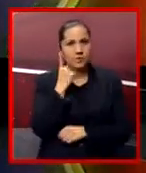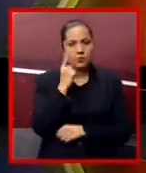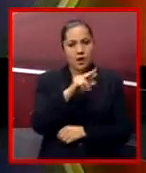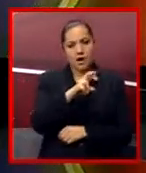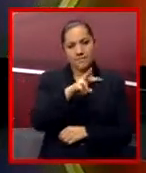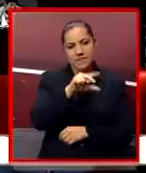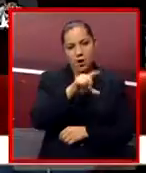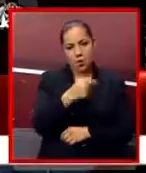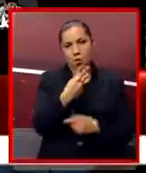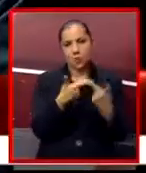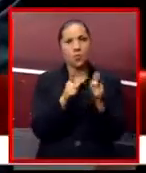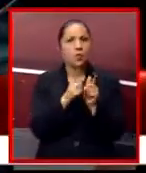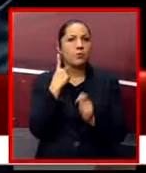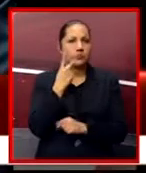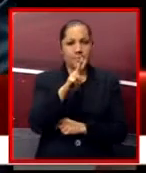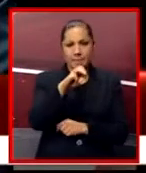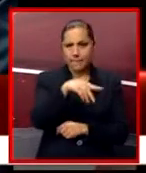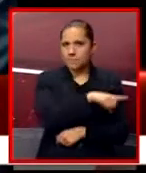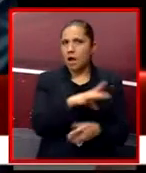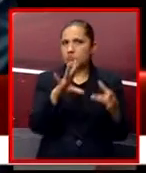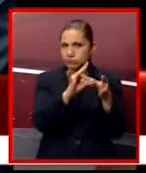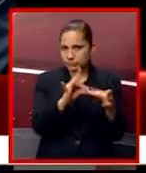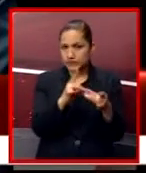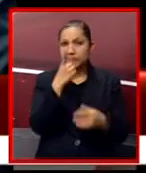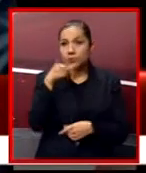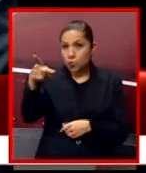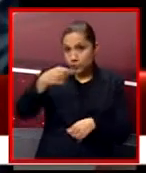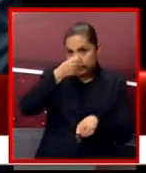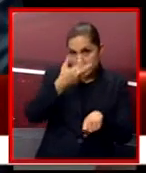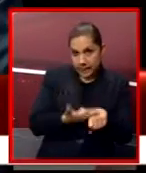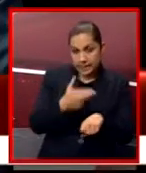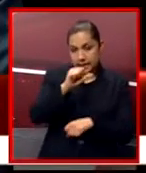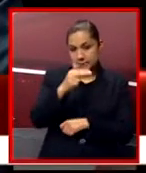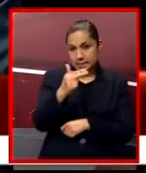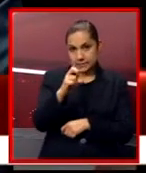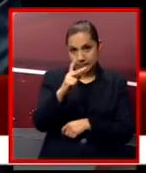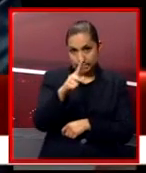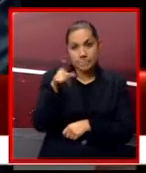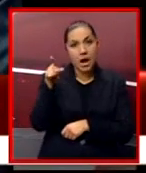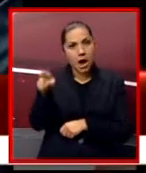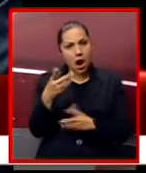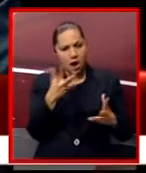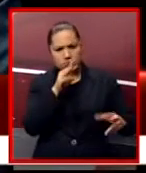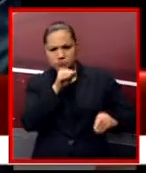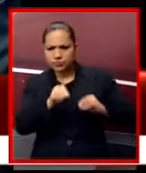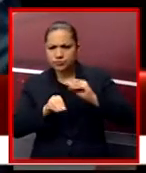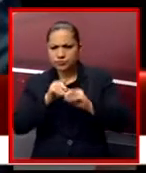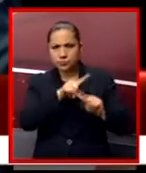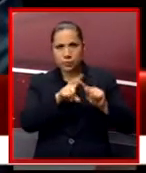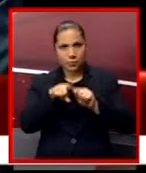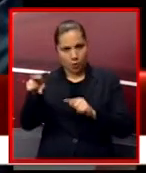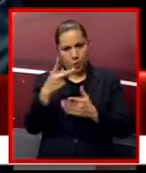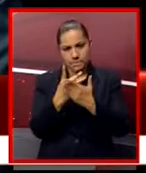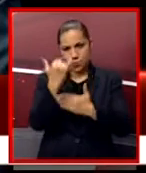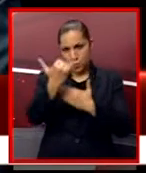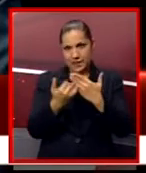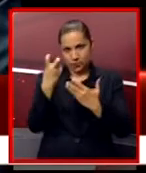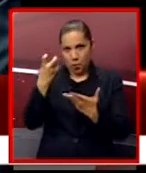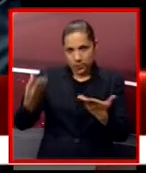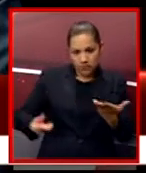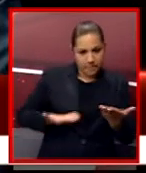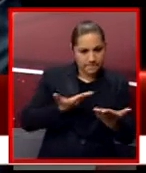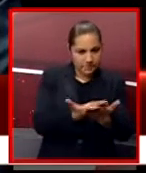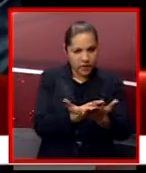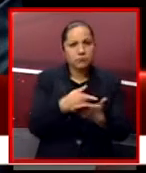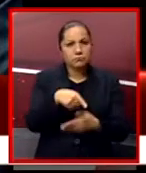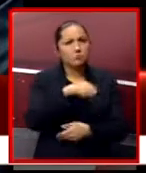Verde Ecologista, quien no obstante reconoció el trabajo de la Secretaría de Hacienda, toda vez que el proyecto presentado hará posible alcanzar los objetivos